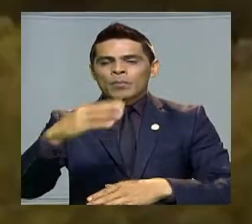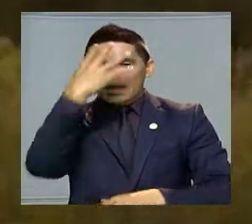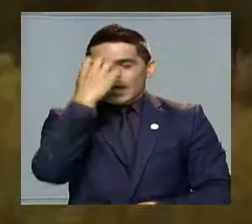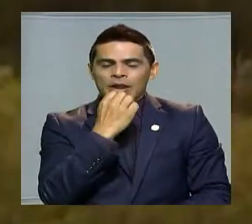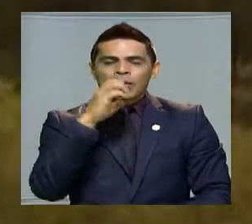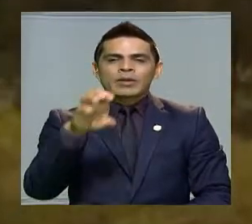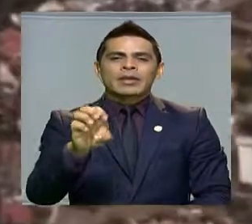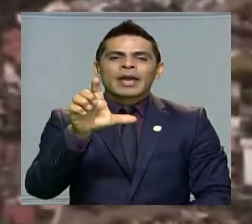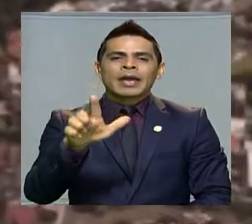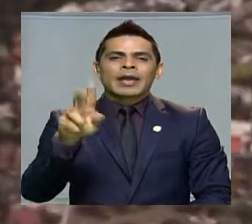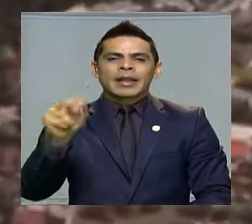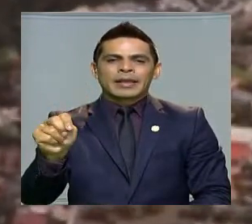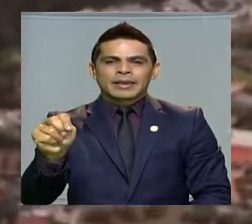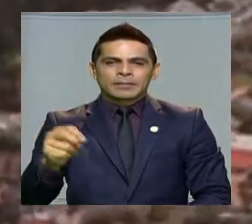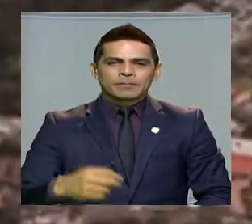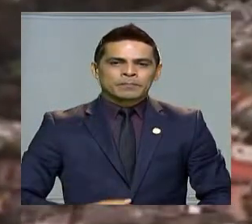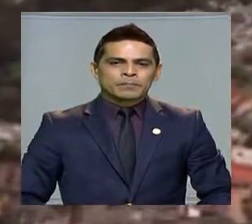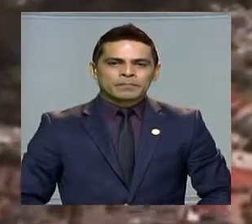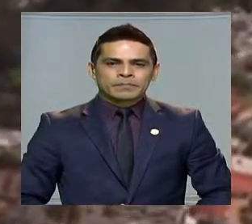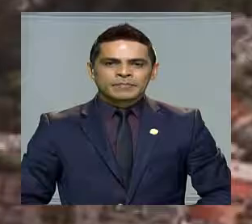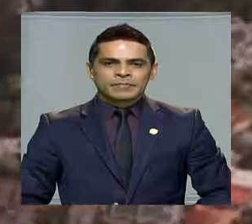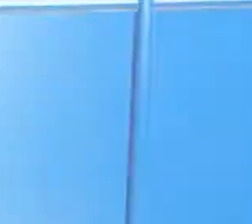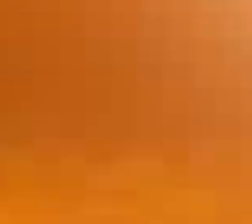Nacional, ELN.